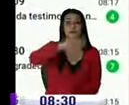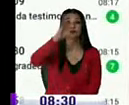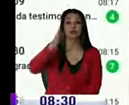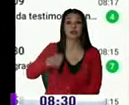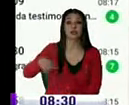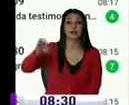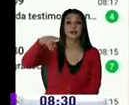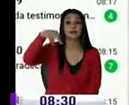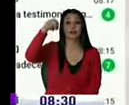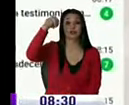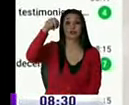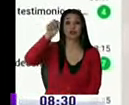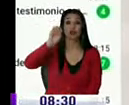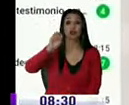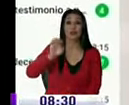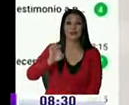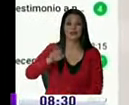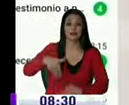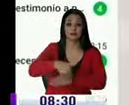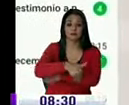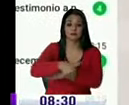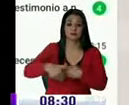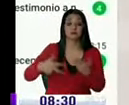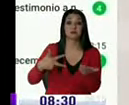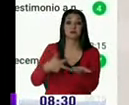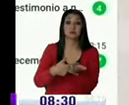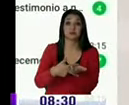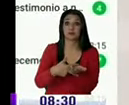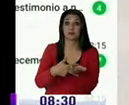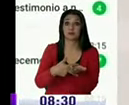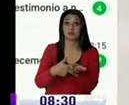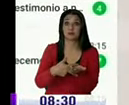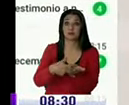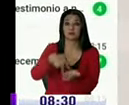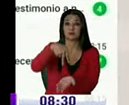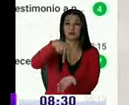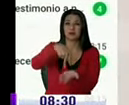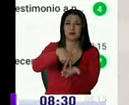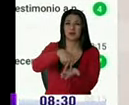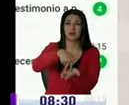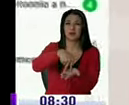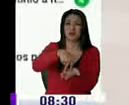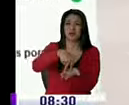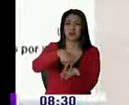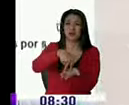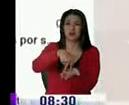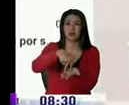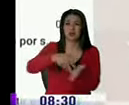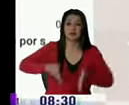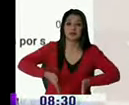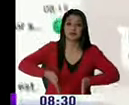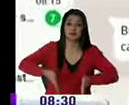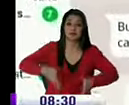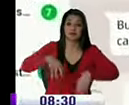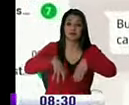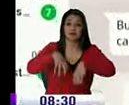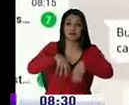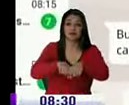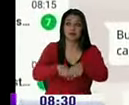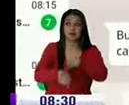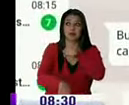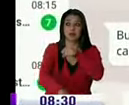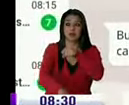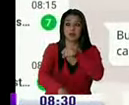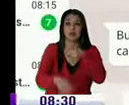Norte, sector OE, calle Referencia, una parada, hay una vía que está adoquinada y está dañada. Ya